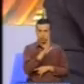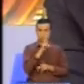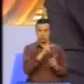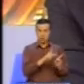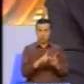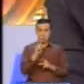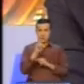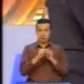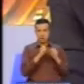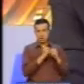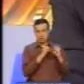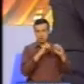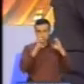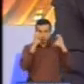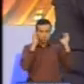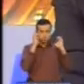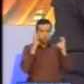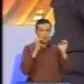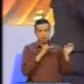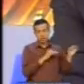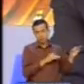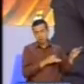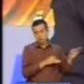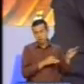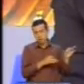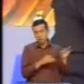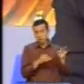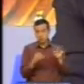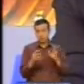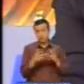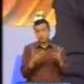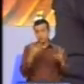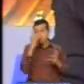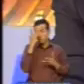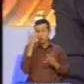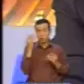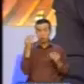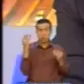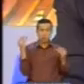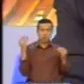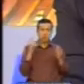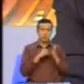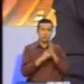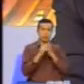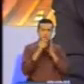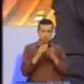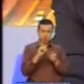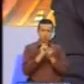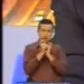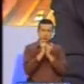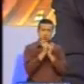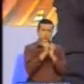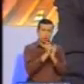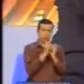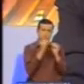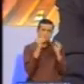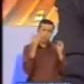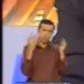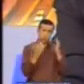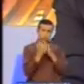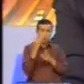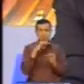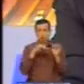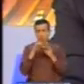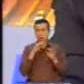20 años, se demoraron en hacerlo producto de tantos ministros que pasaron por dicha cartera. Y el otro